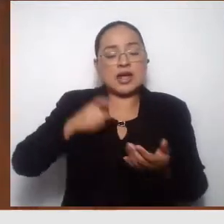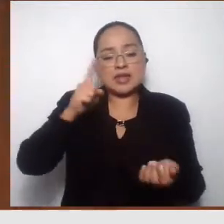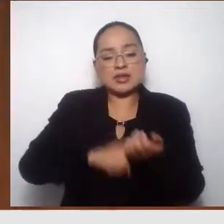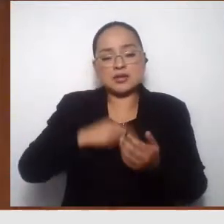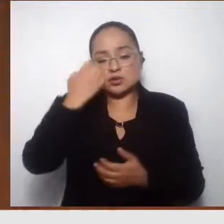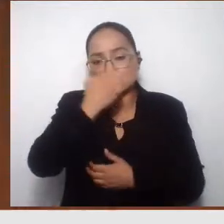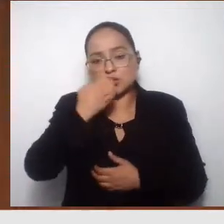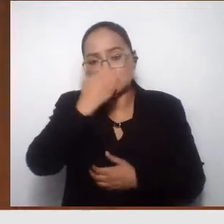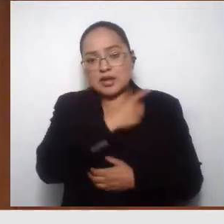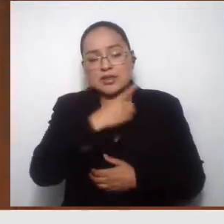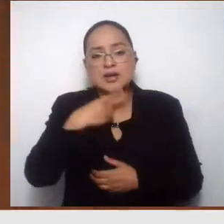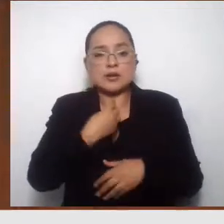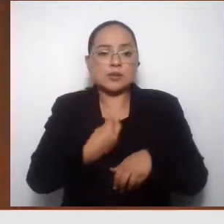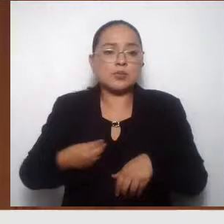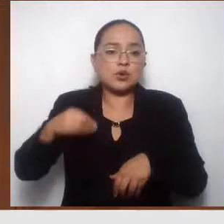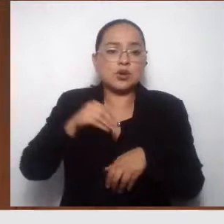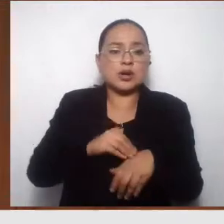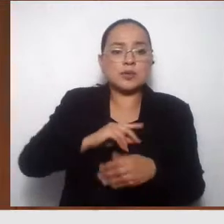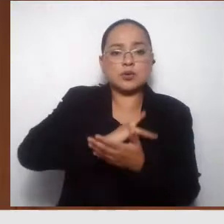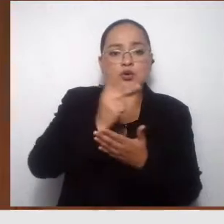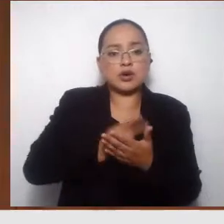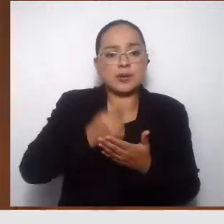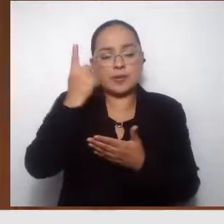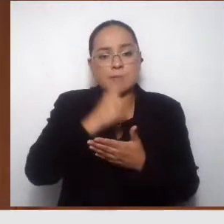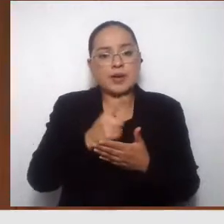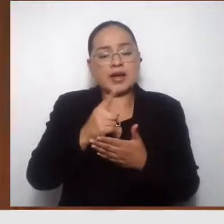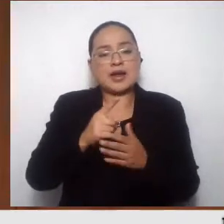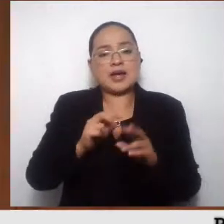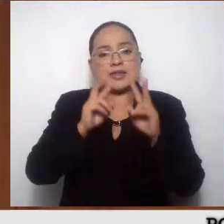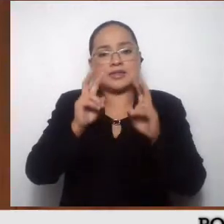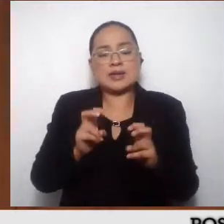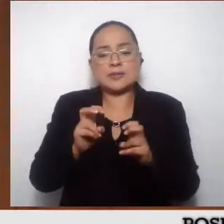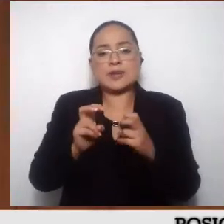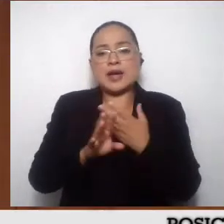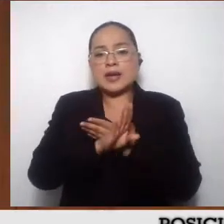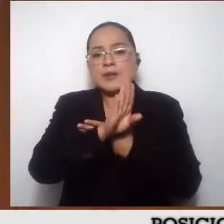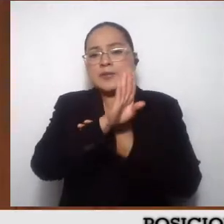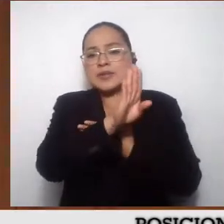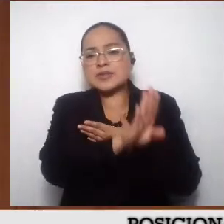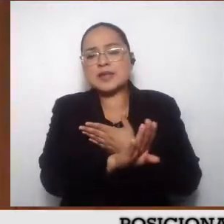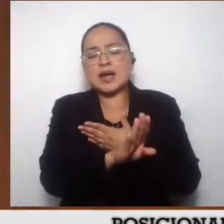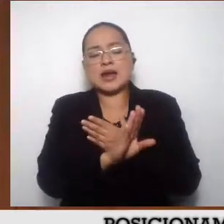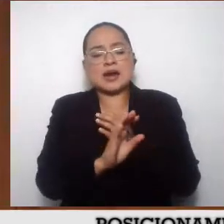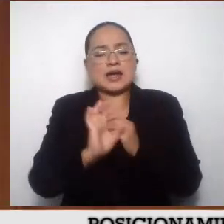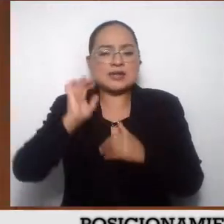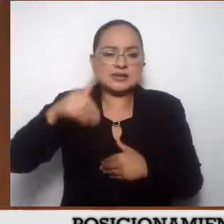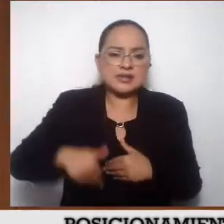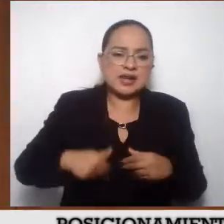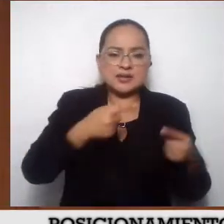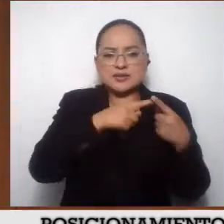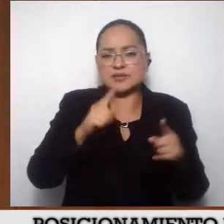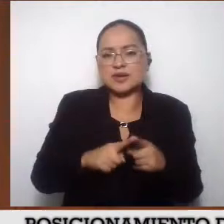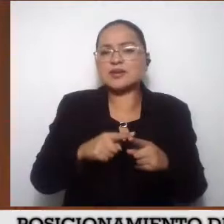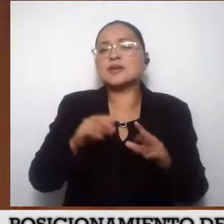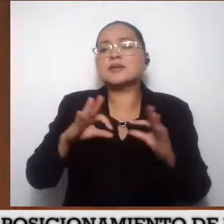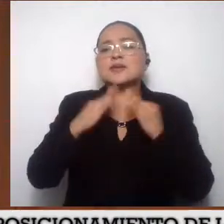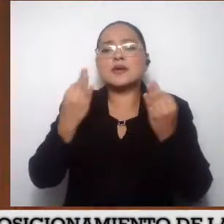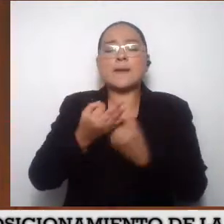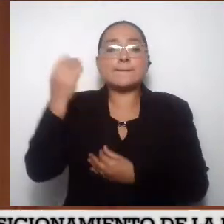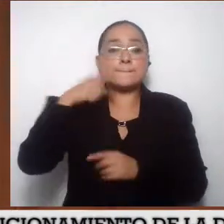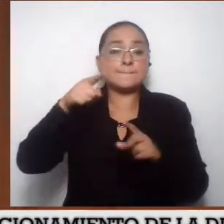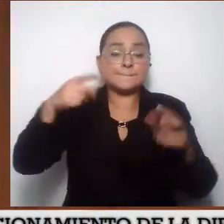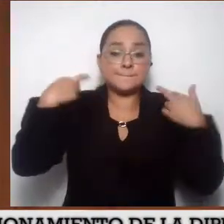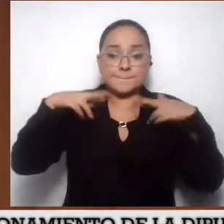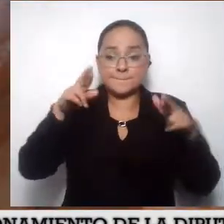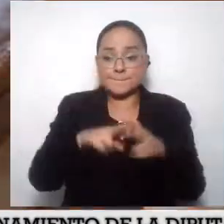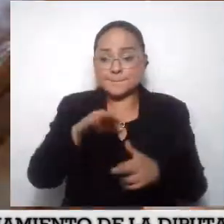un programa de fomento a la cultura de la prevención, crear las condiciones físicas para que los profesores puedan